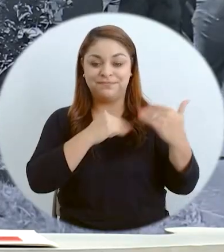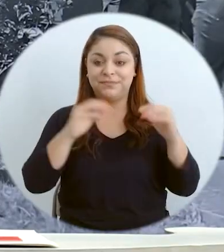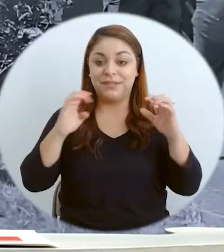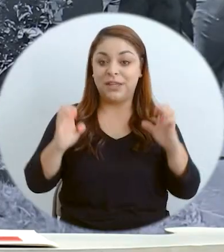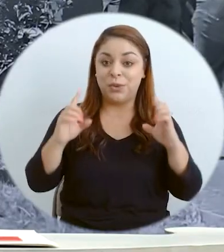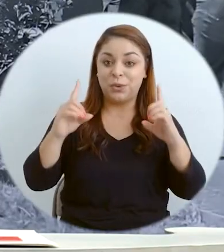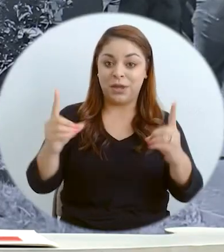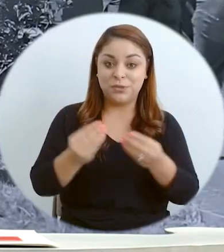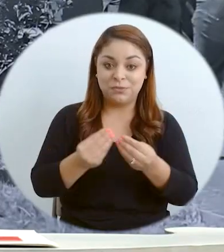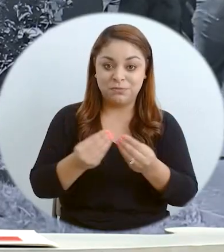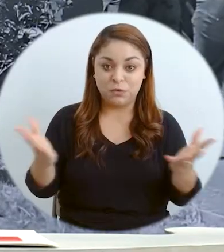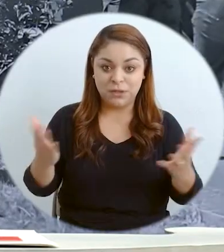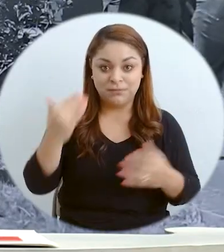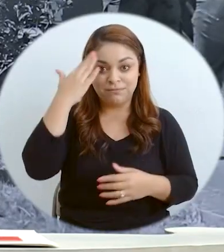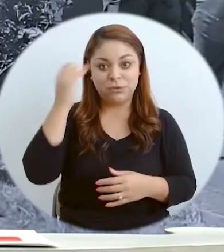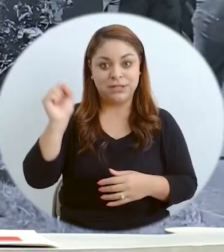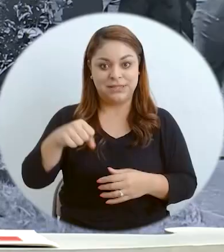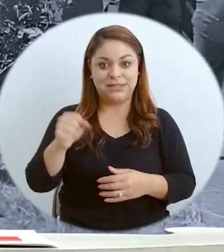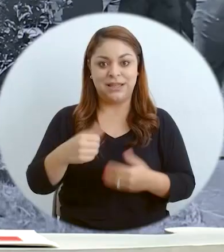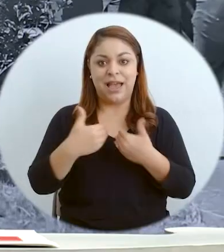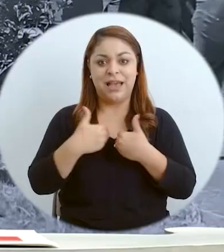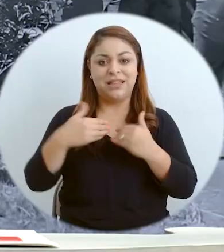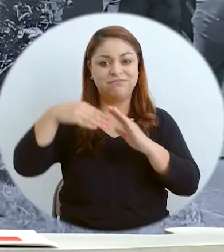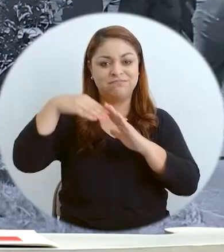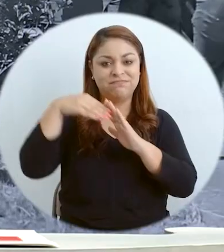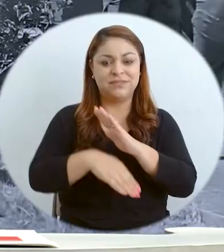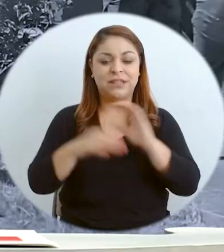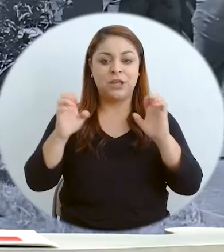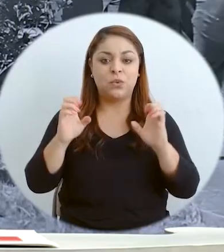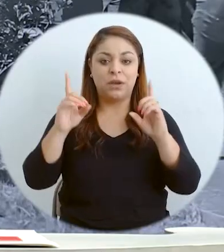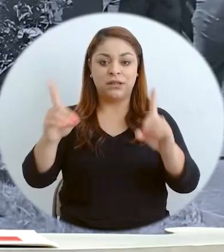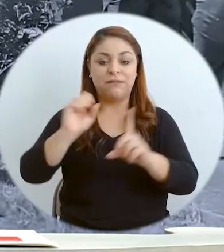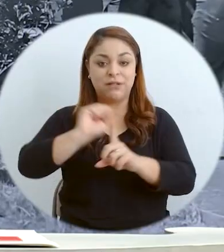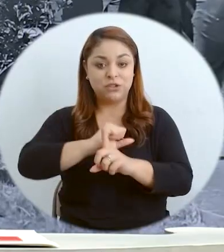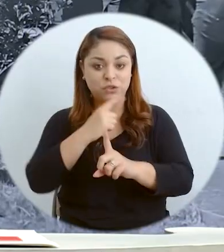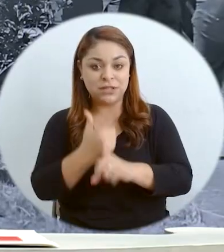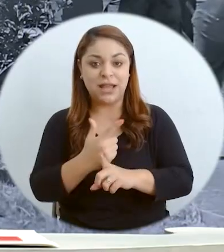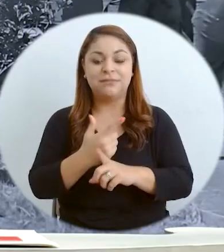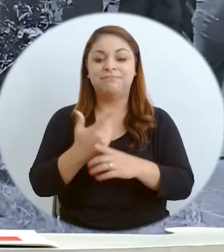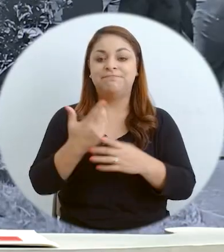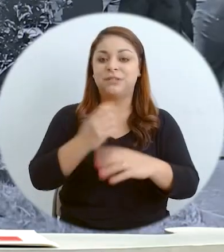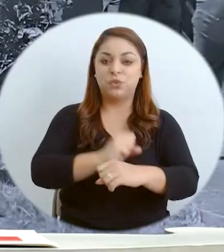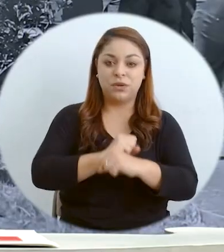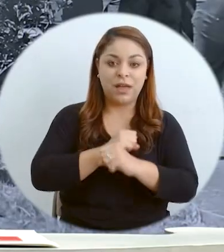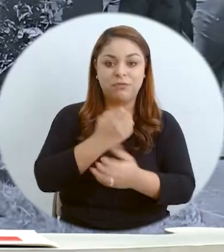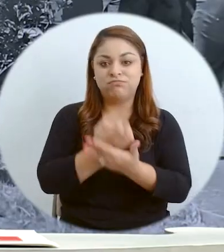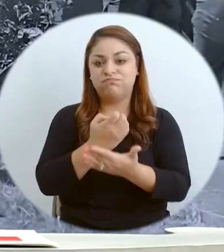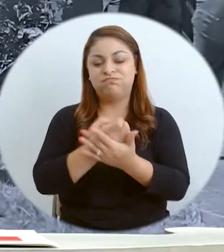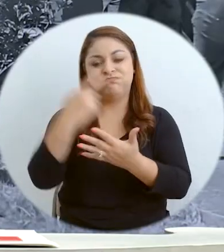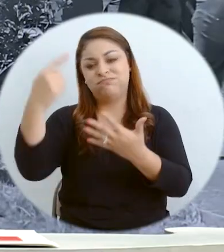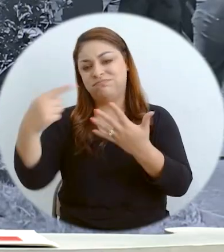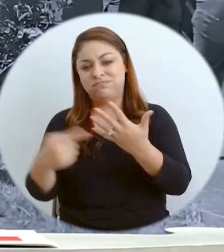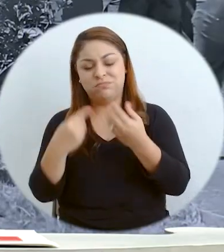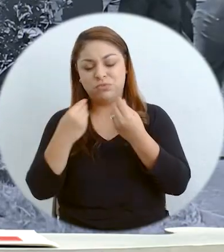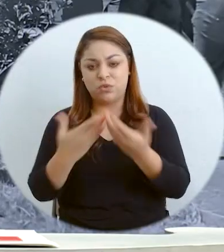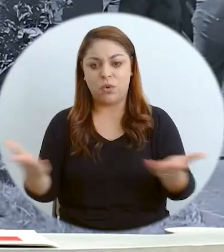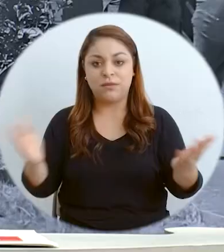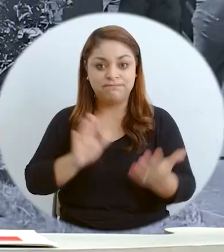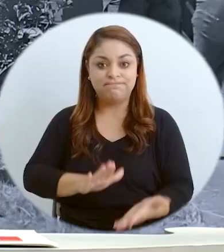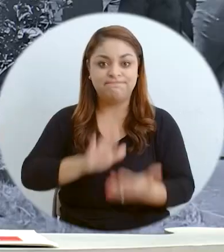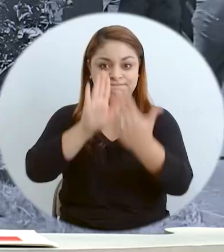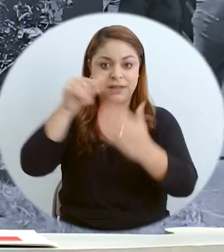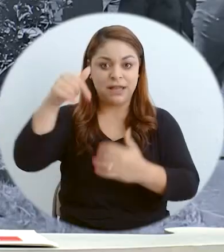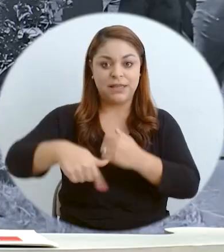educación pública. Porque sí, pese a la crisis educativa, social y de seguridad y económica y todo lo demás que estamos enfrentando en el